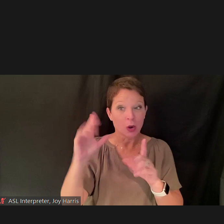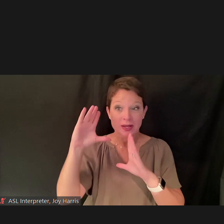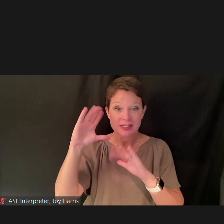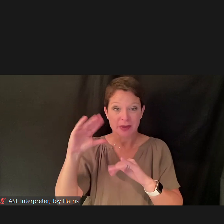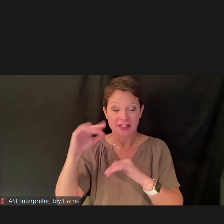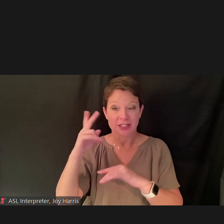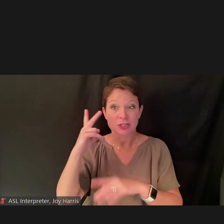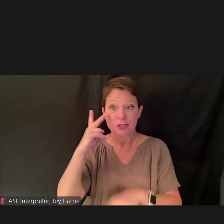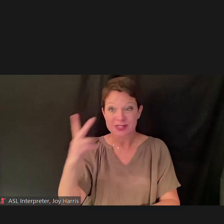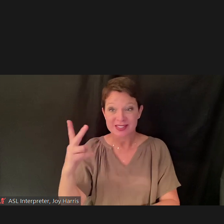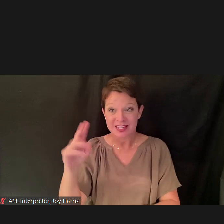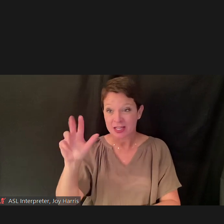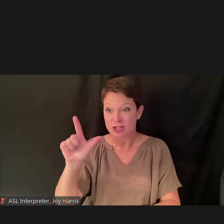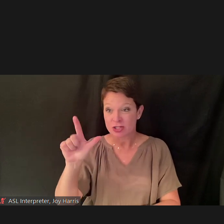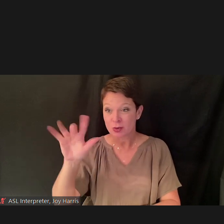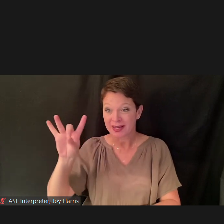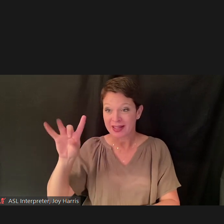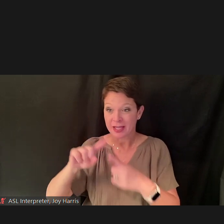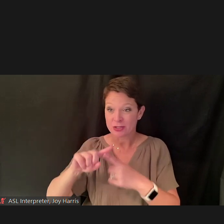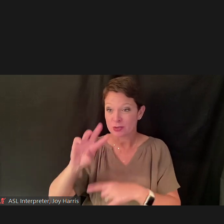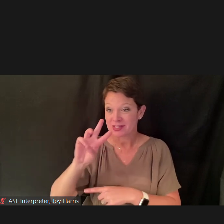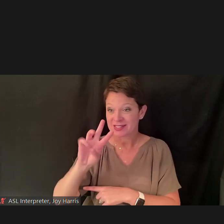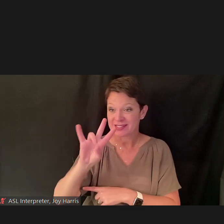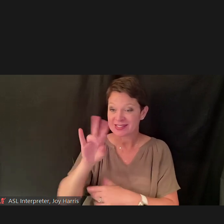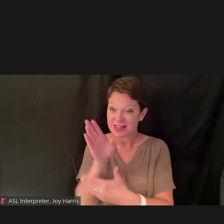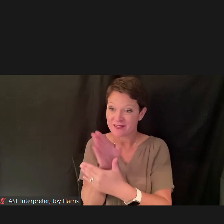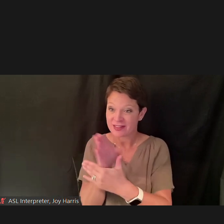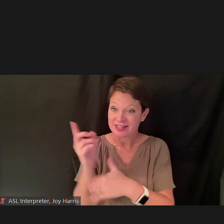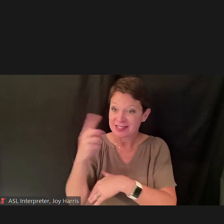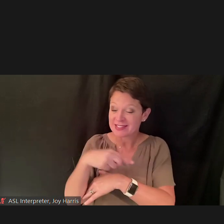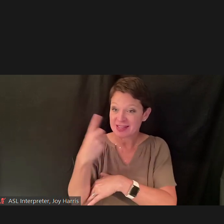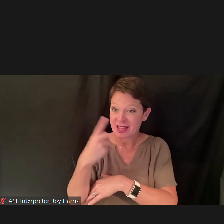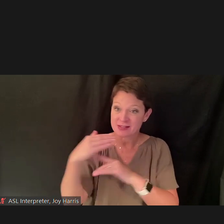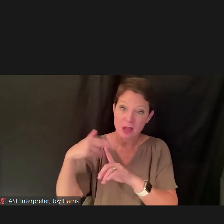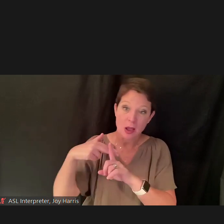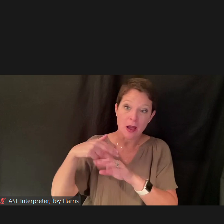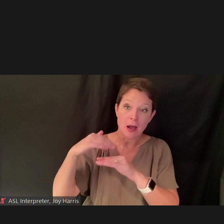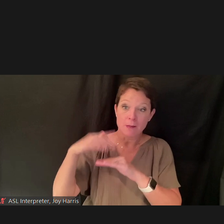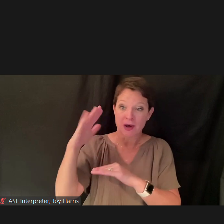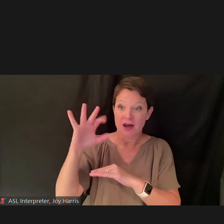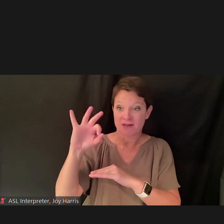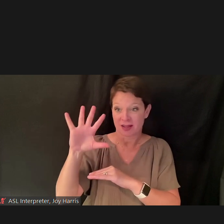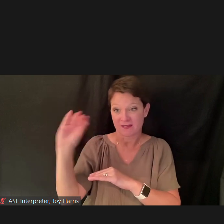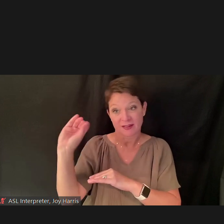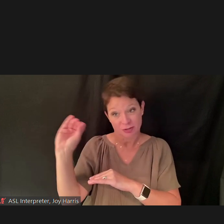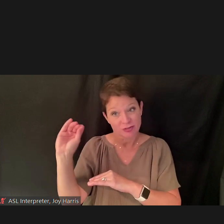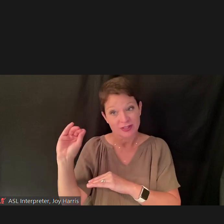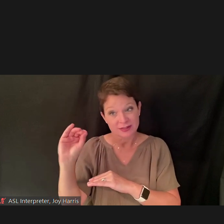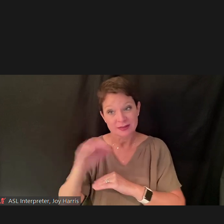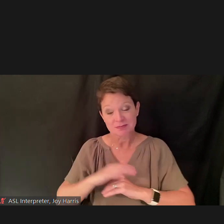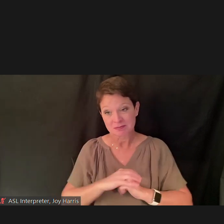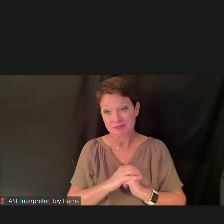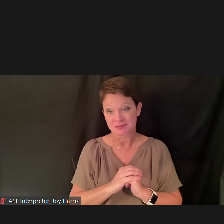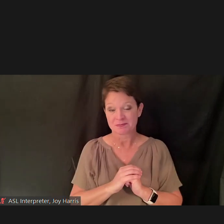futuro, esperamos que esto aumente de 28 a 67 días,